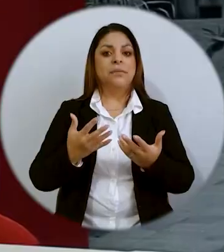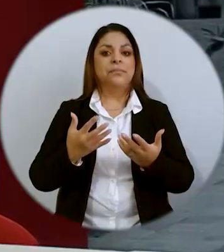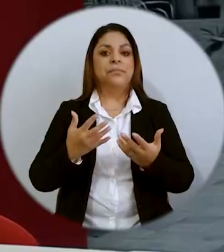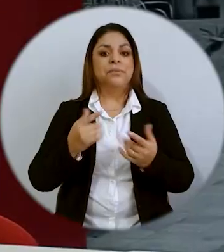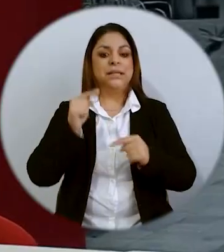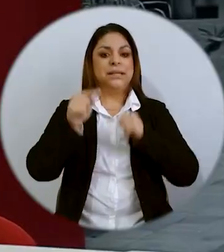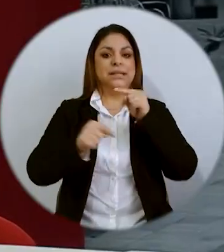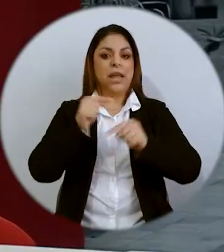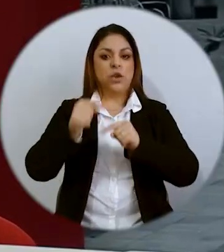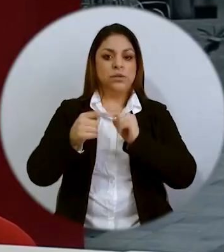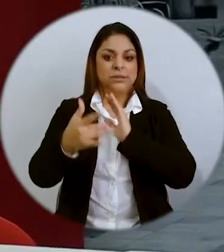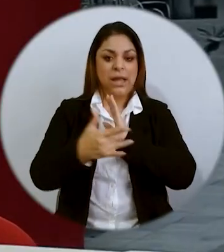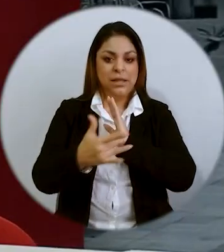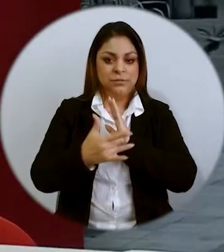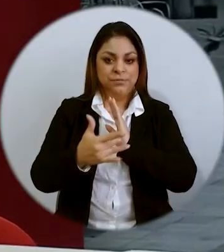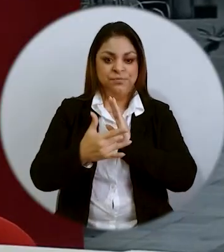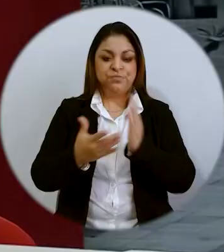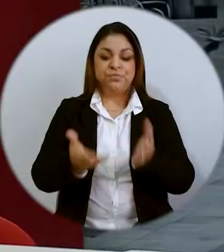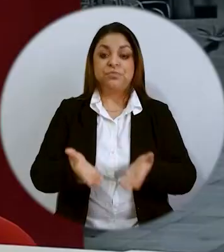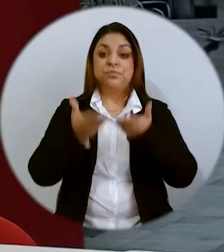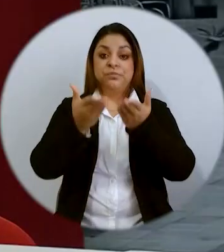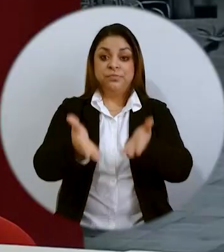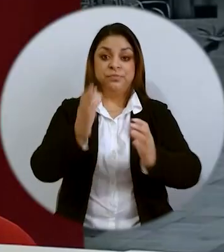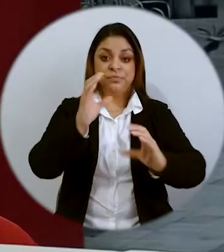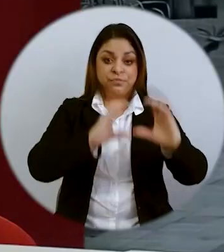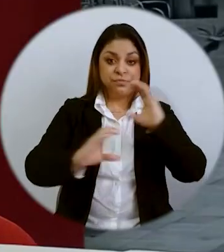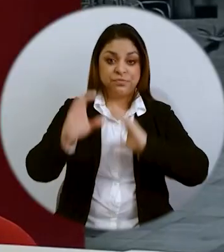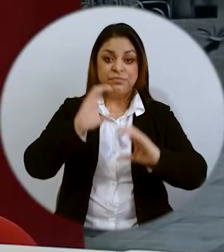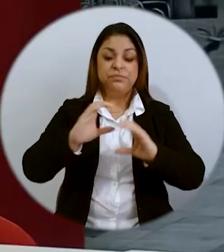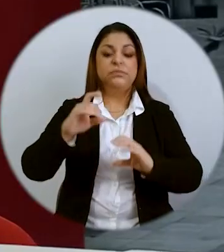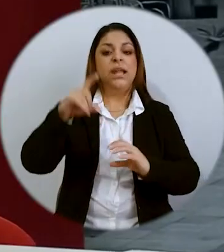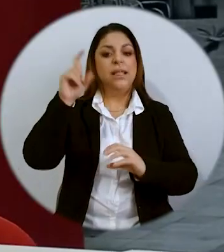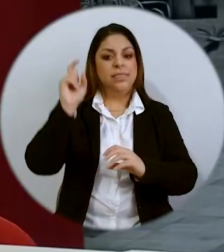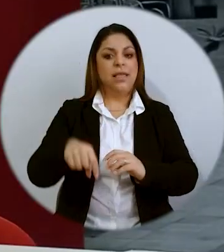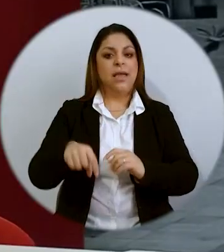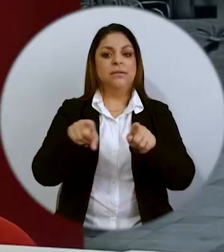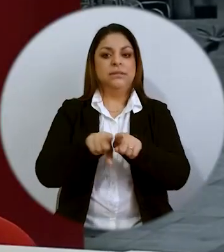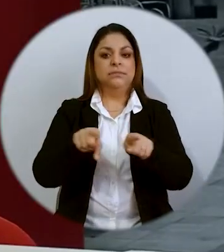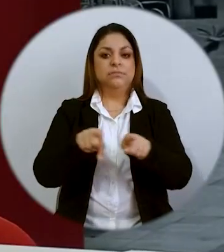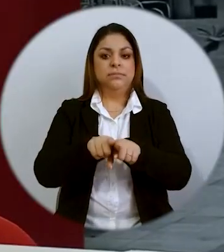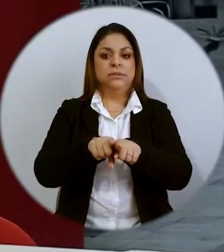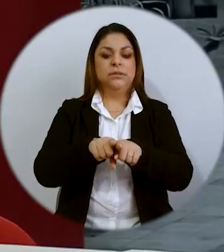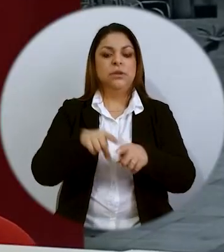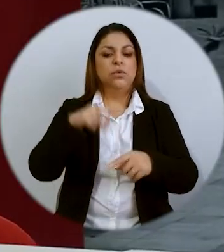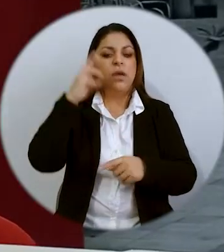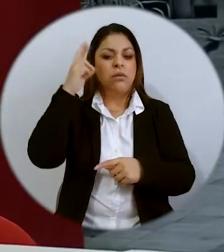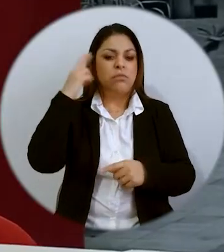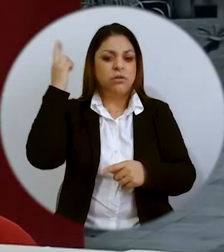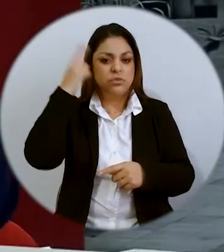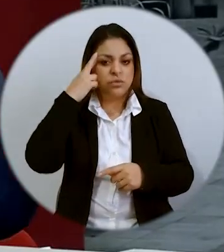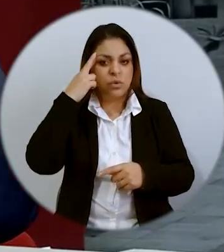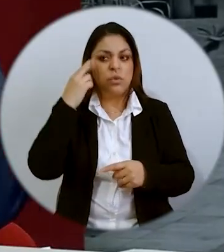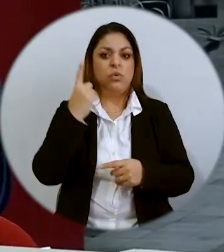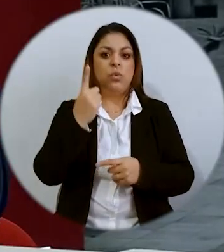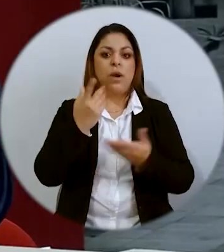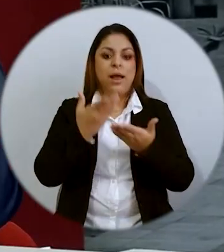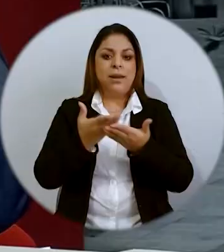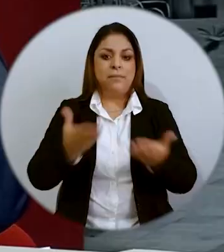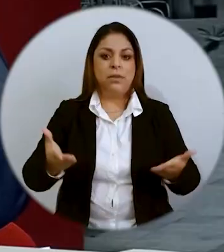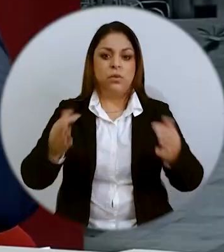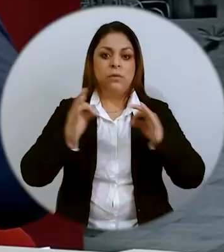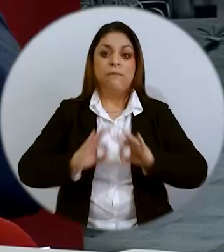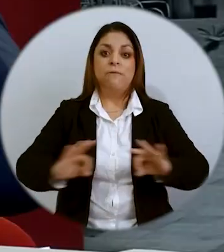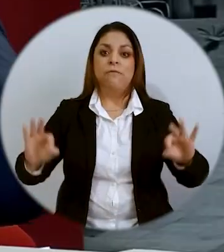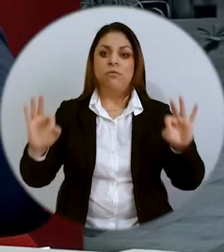criterio técnico, el rigor que ofrece la ciencia, debe ser también un motivo y un